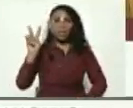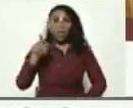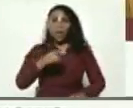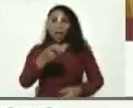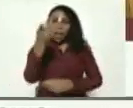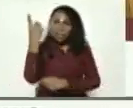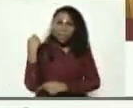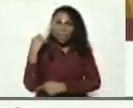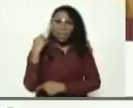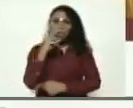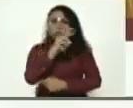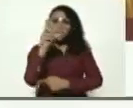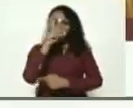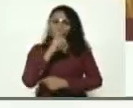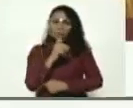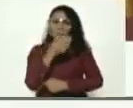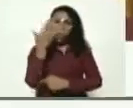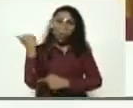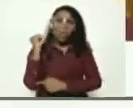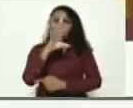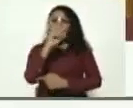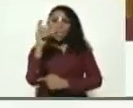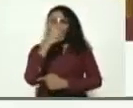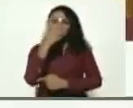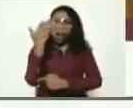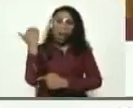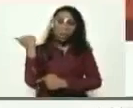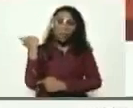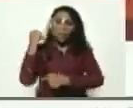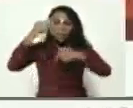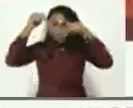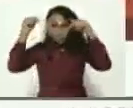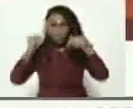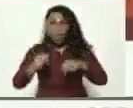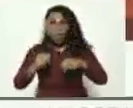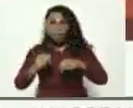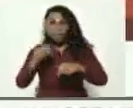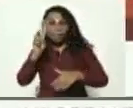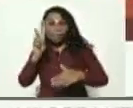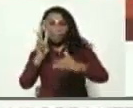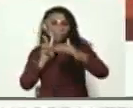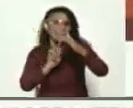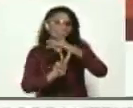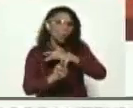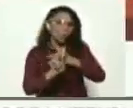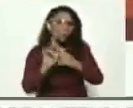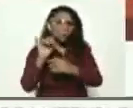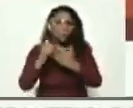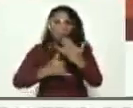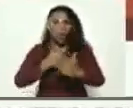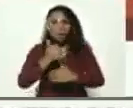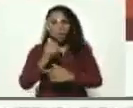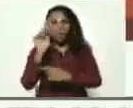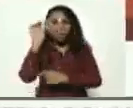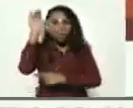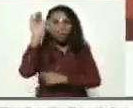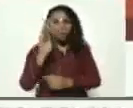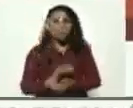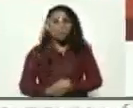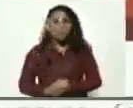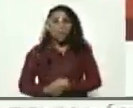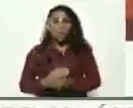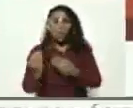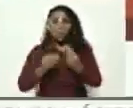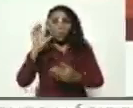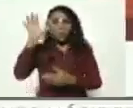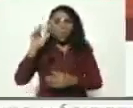ayer, hace 200 años, 500 años, hoy, y lo que proyectamos como patria. Saludamos al